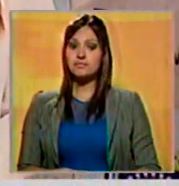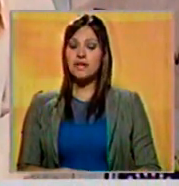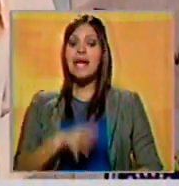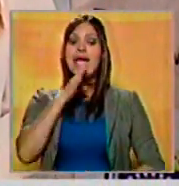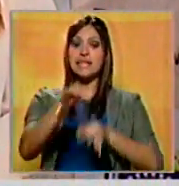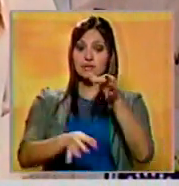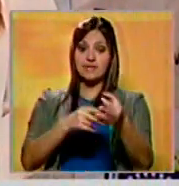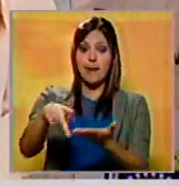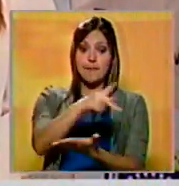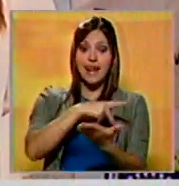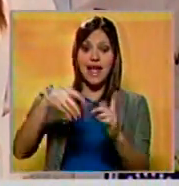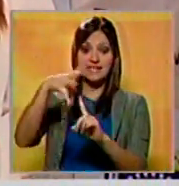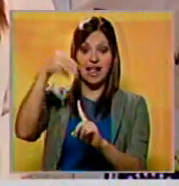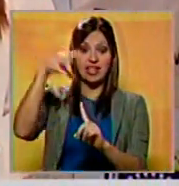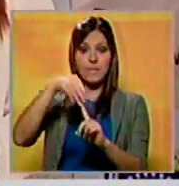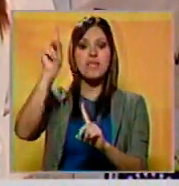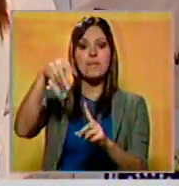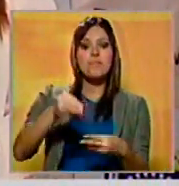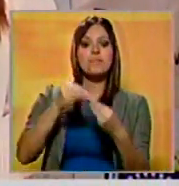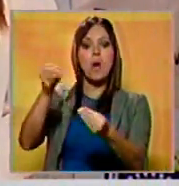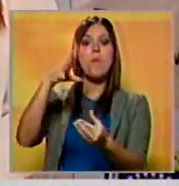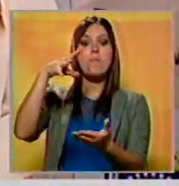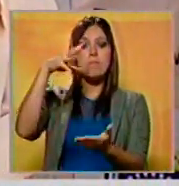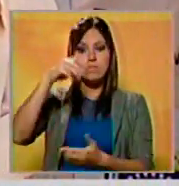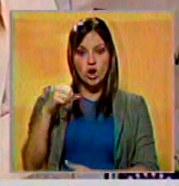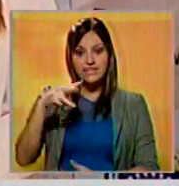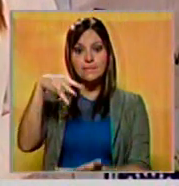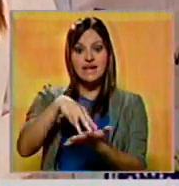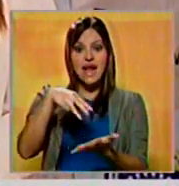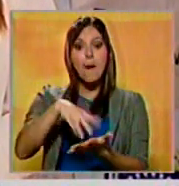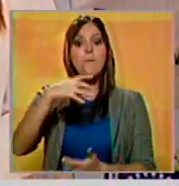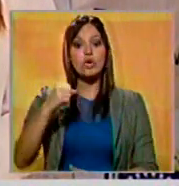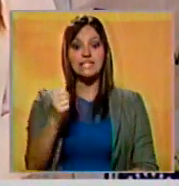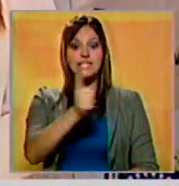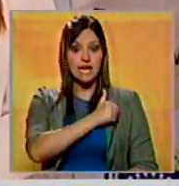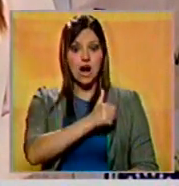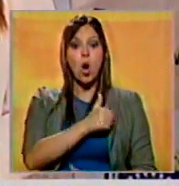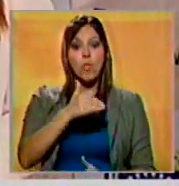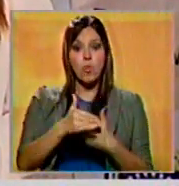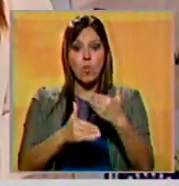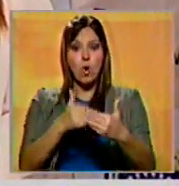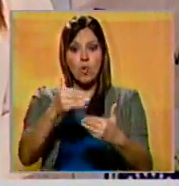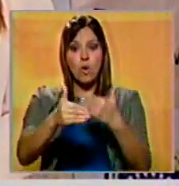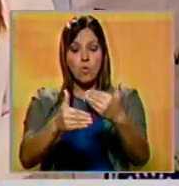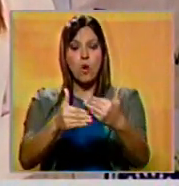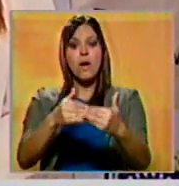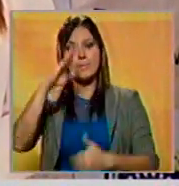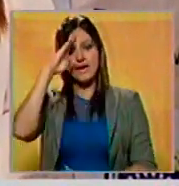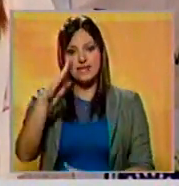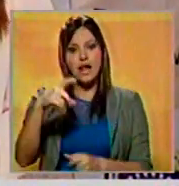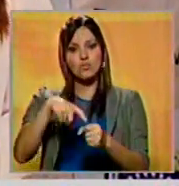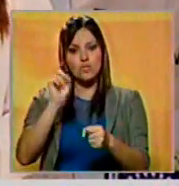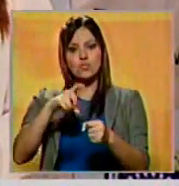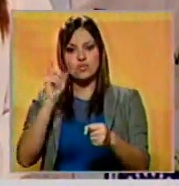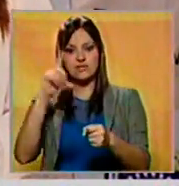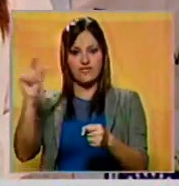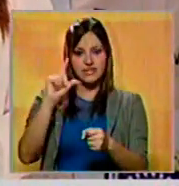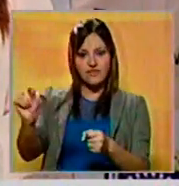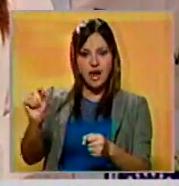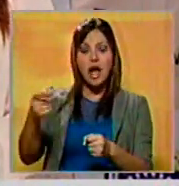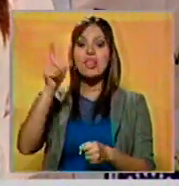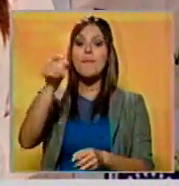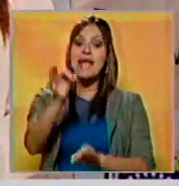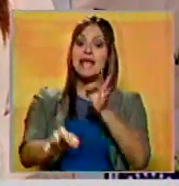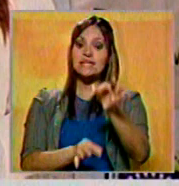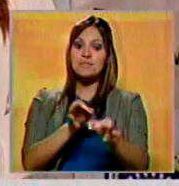Señaló que la Plaza Altamira también se entregó a la Policía de Miranda y a la Policía de Chacao y que progresivamente se ha ido retirando la Fuerza Armada Nacional. También dio